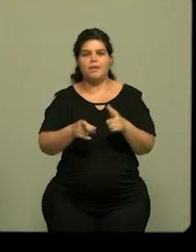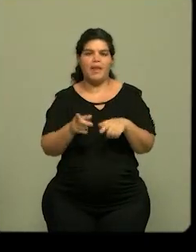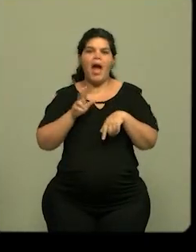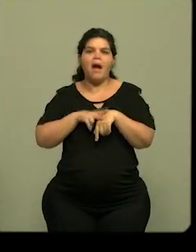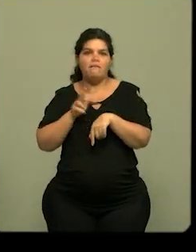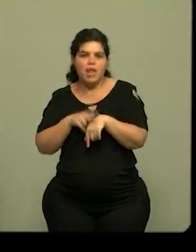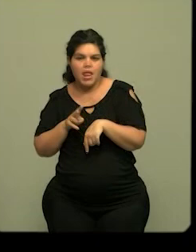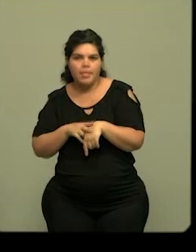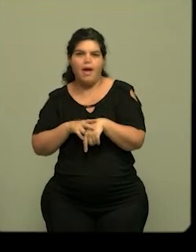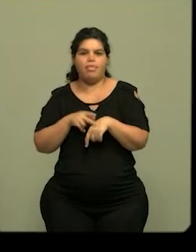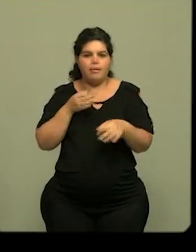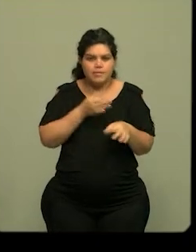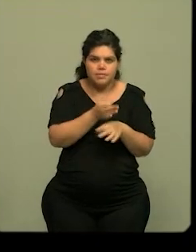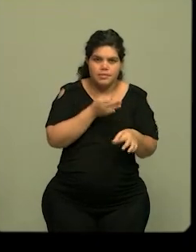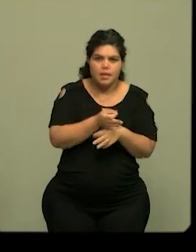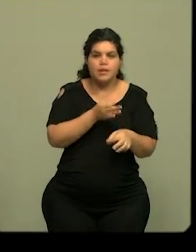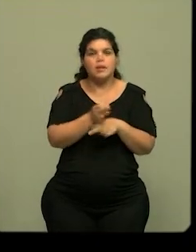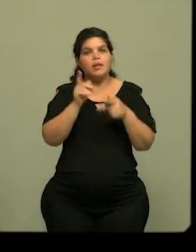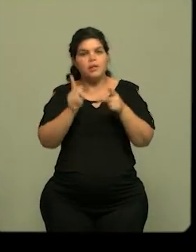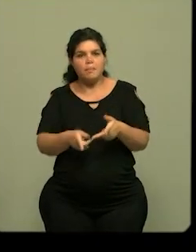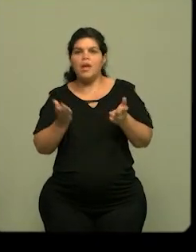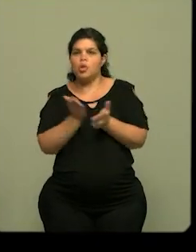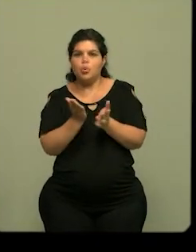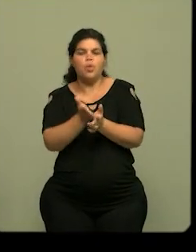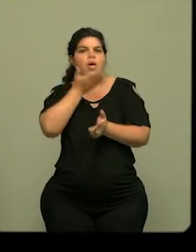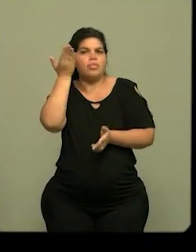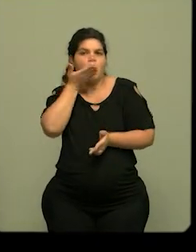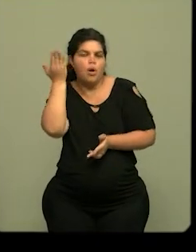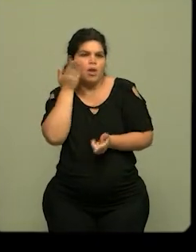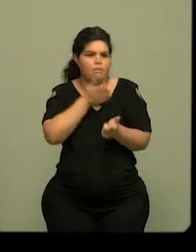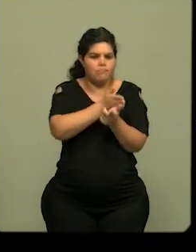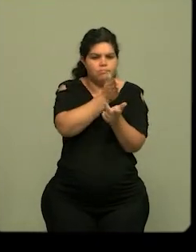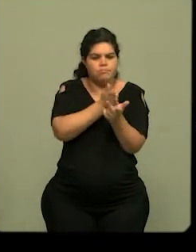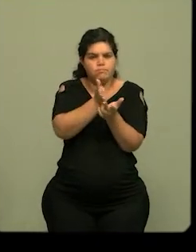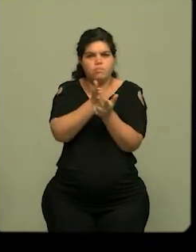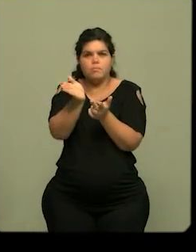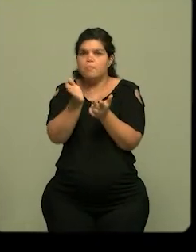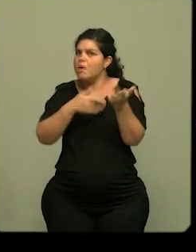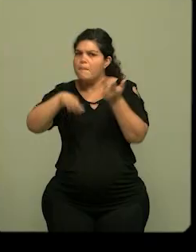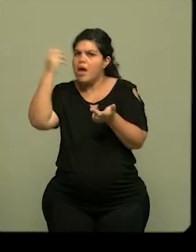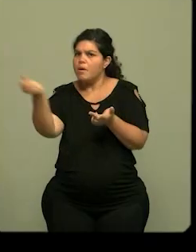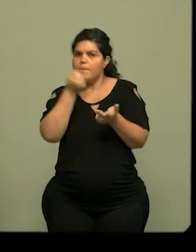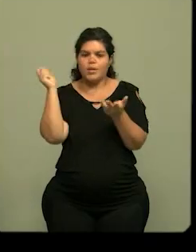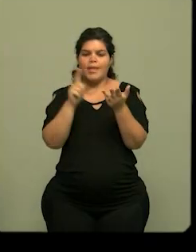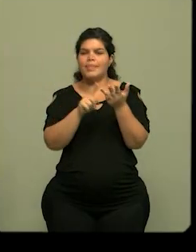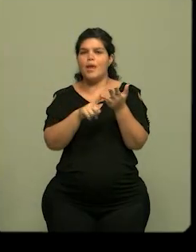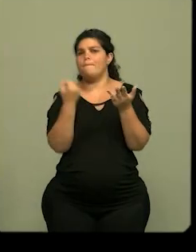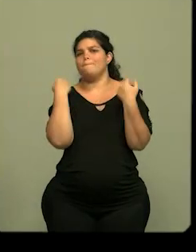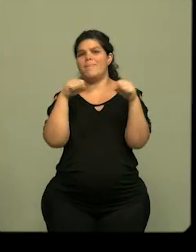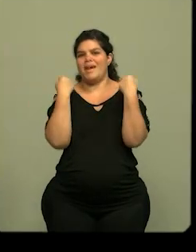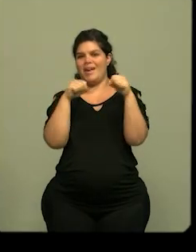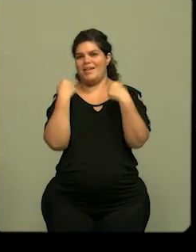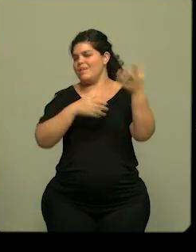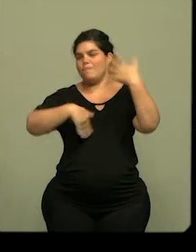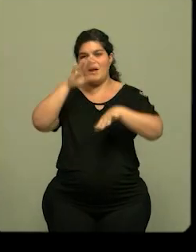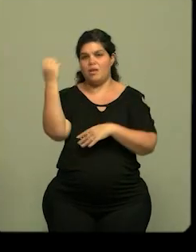constantemente, ¿no? A través de distintos espacios curriculares, son importantísimos, pero sobre todo la práctica, ¿no? Es una carrera que tiene